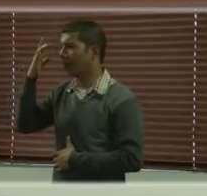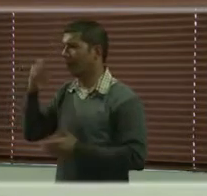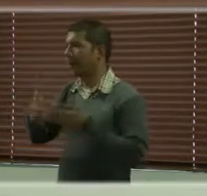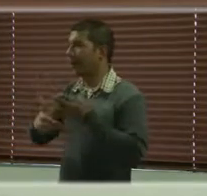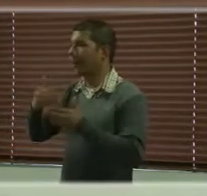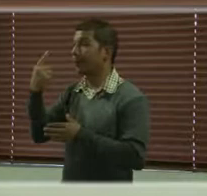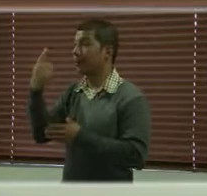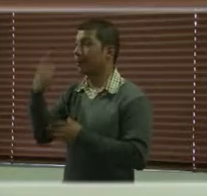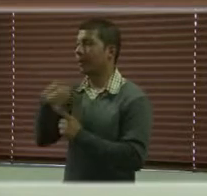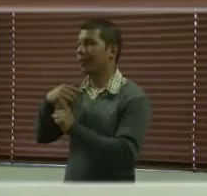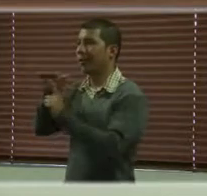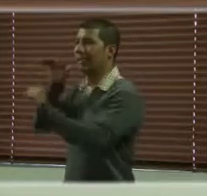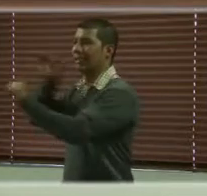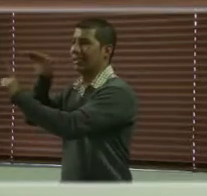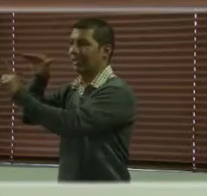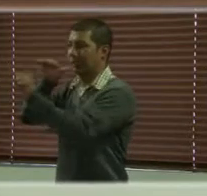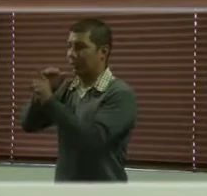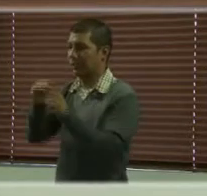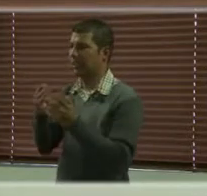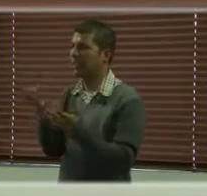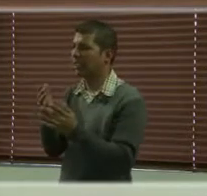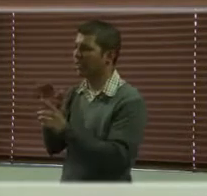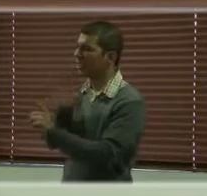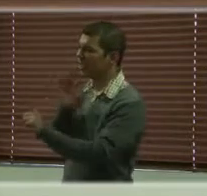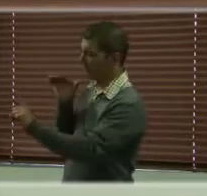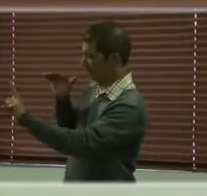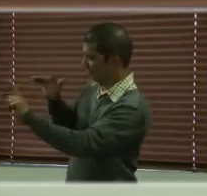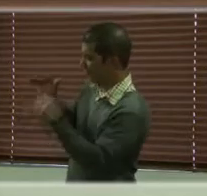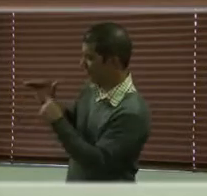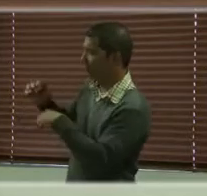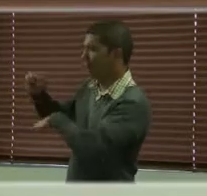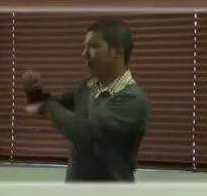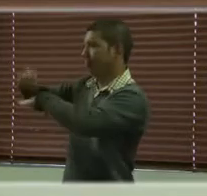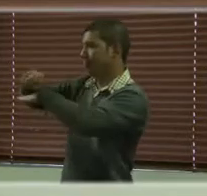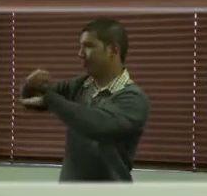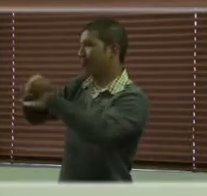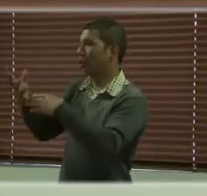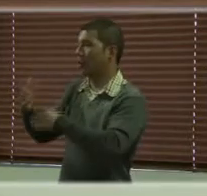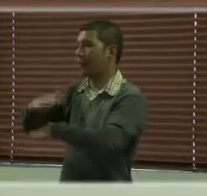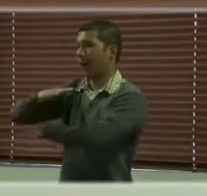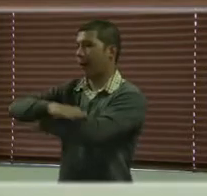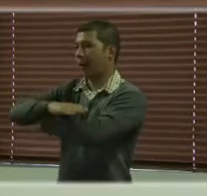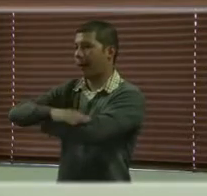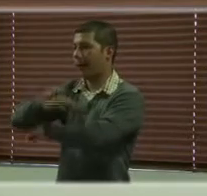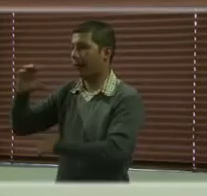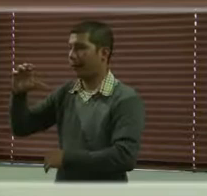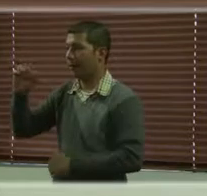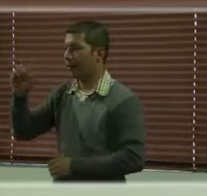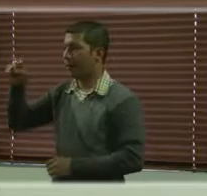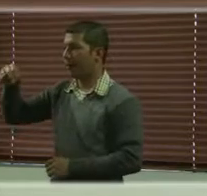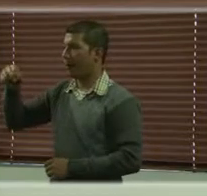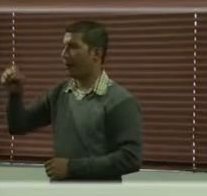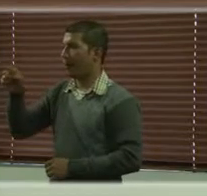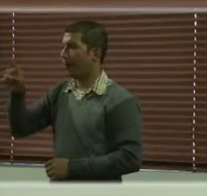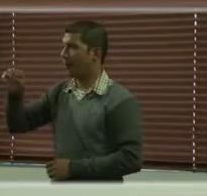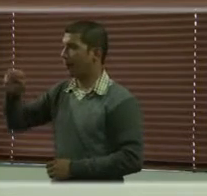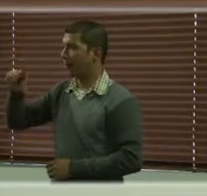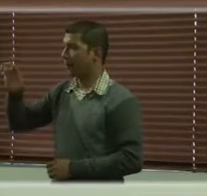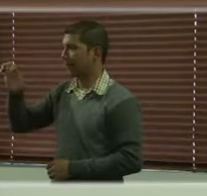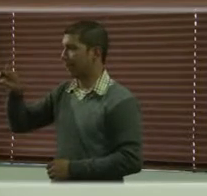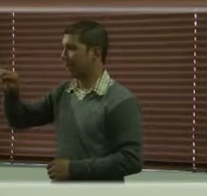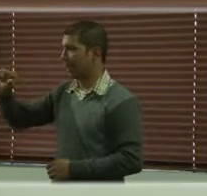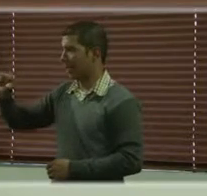la incidencia que las organizaciones puedan hacer ante la cancillería por ejemplo Porque me imagino que en Colombia es la cancillería la